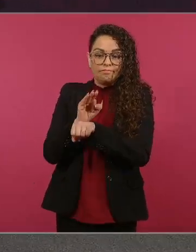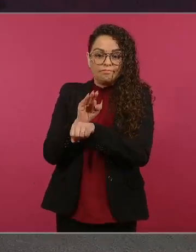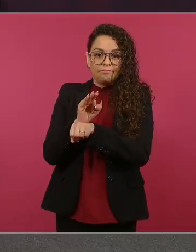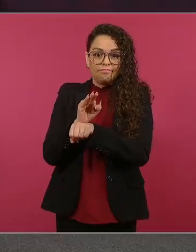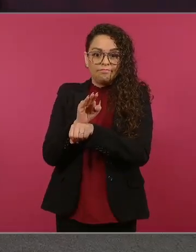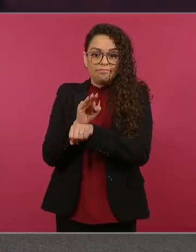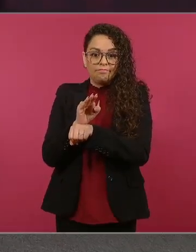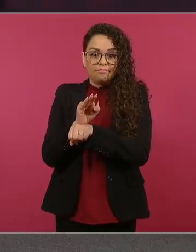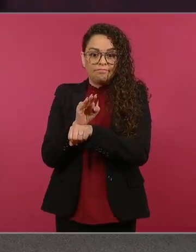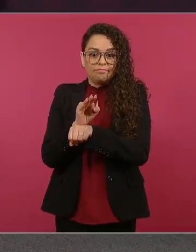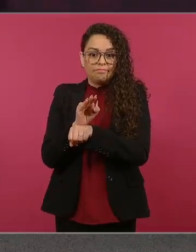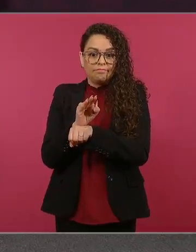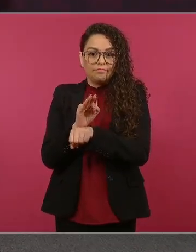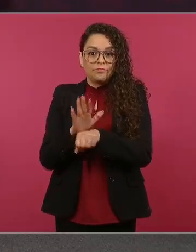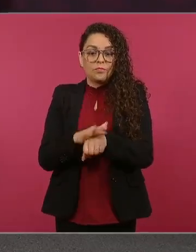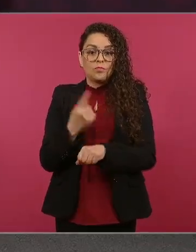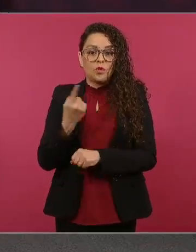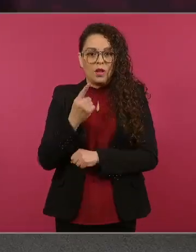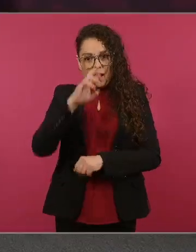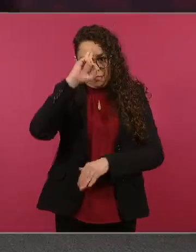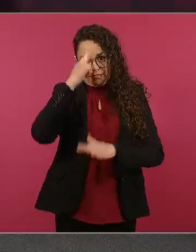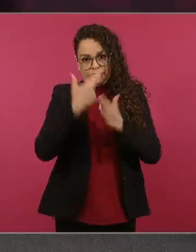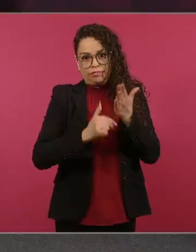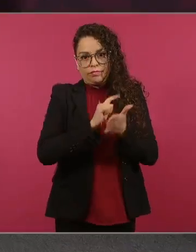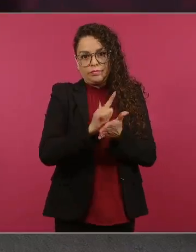porque estaría infringiendo la ley.